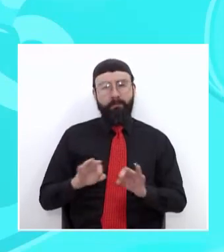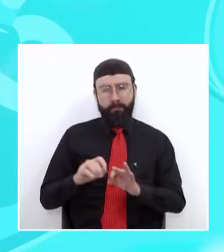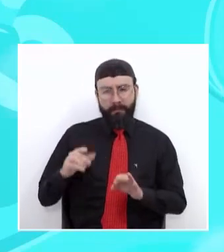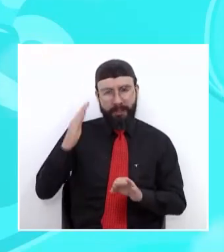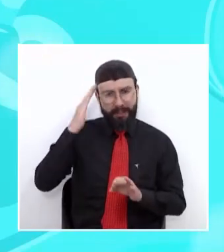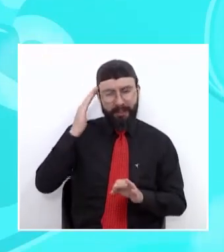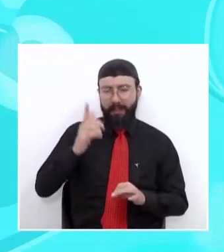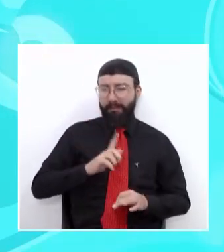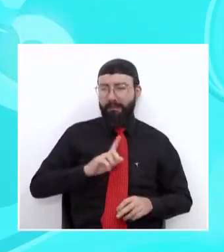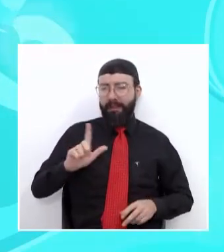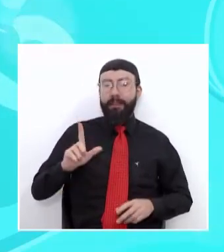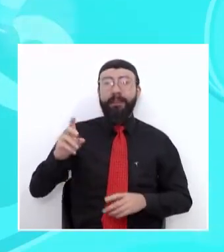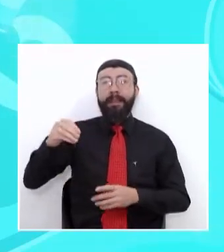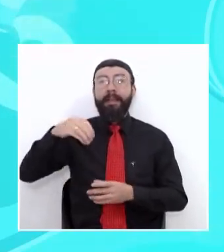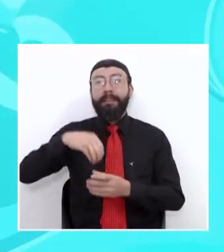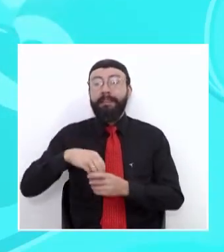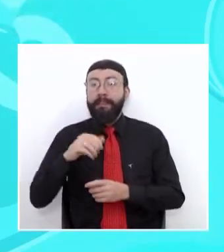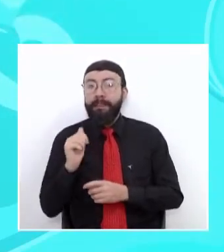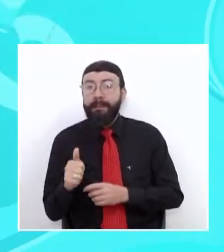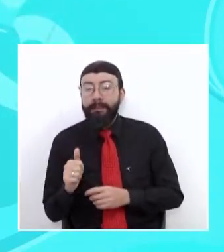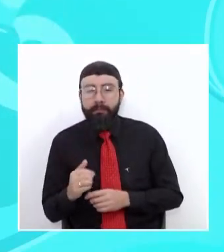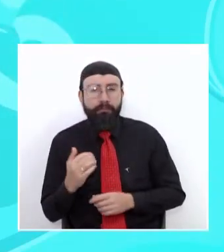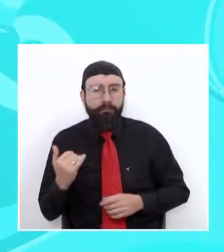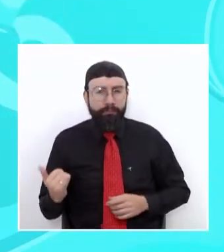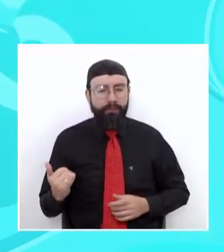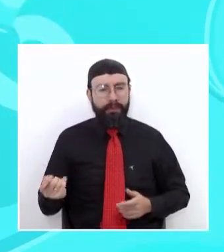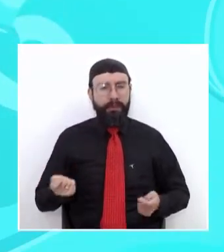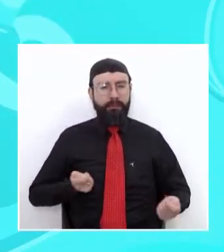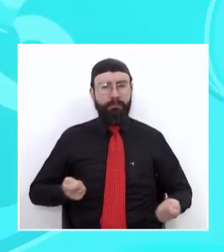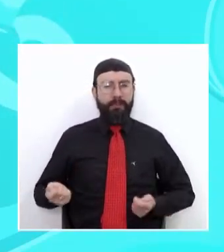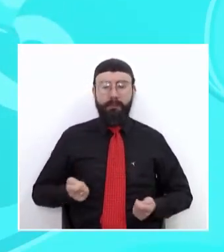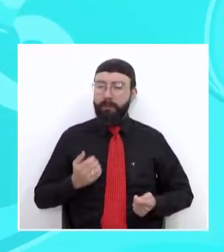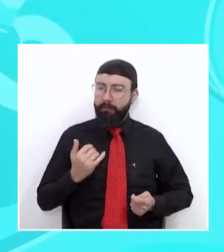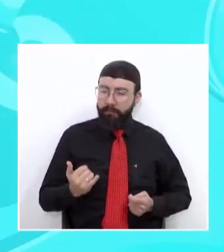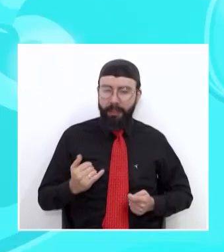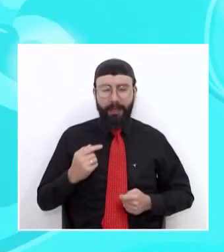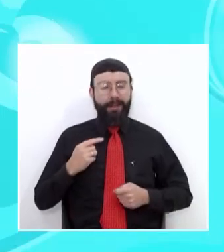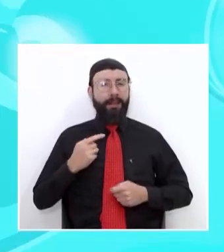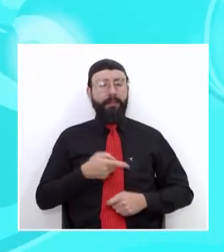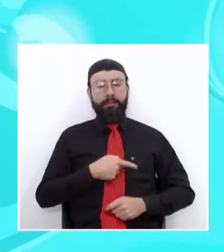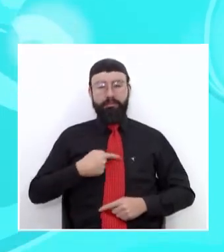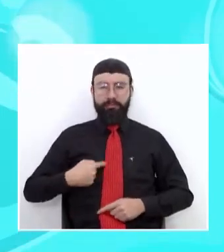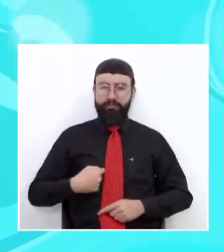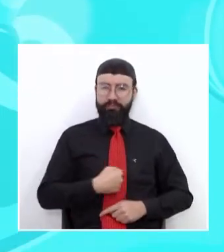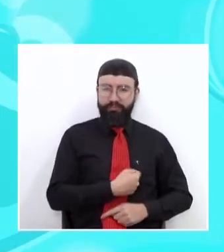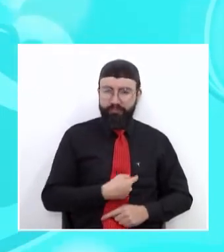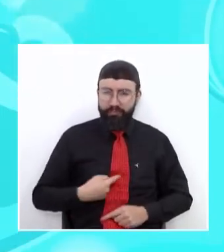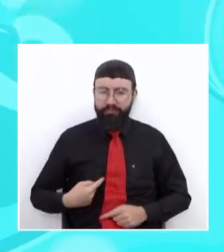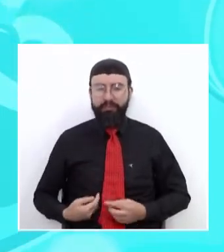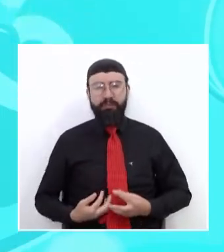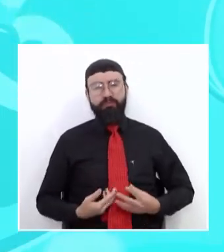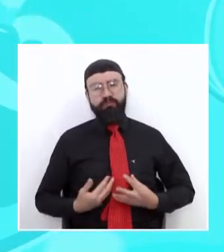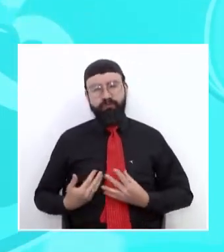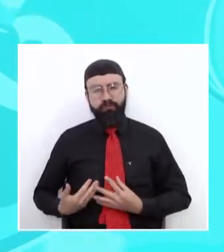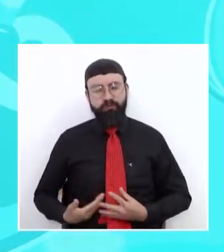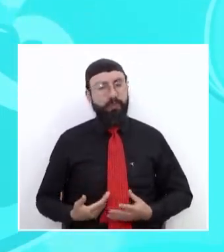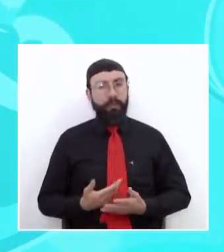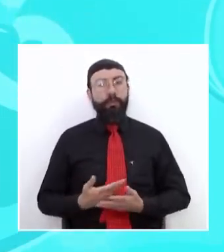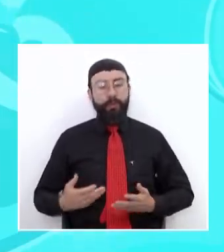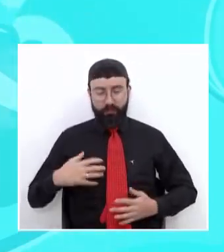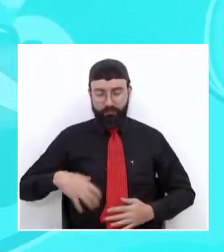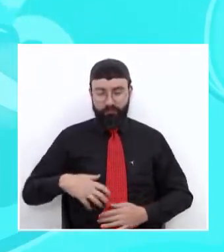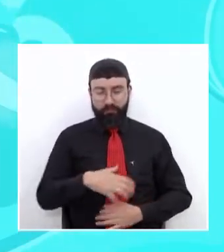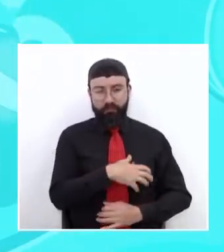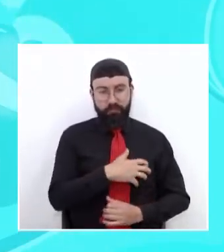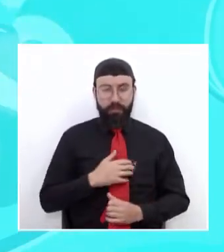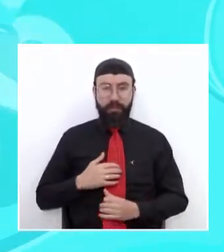esa parte autónoma, de esa movilización de nuestros intestinos, de nuestras vísceras, de nuestros órganos. Entonces, cuando yo le